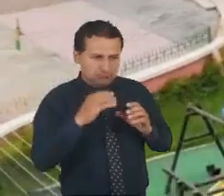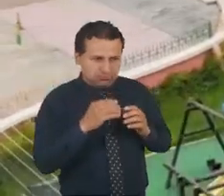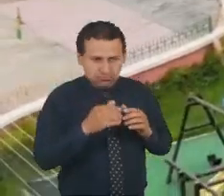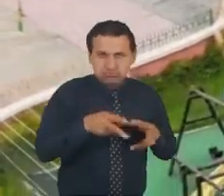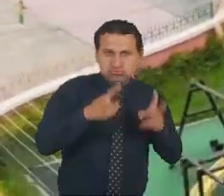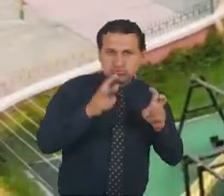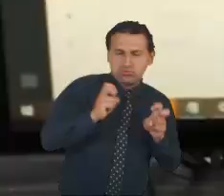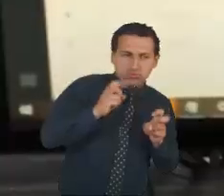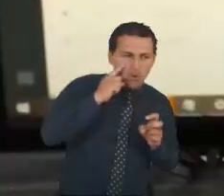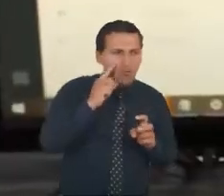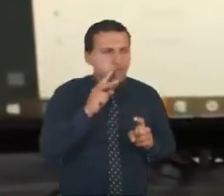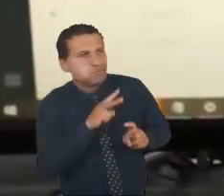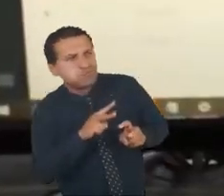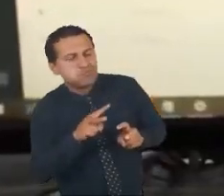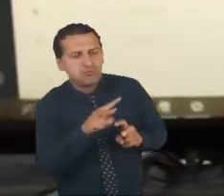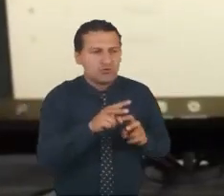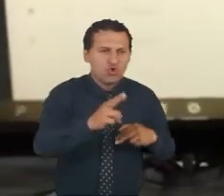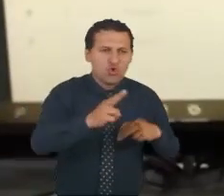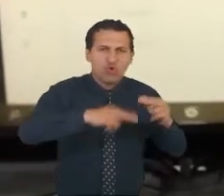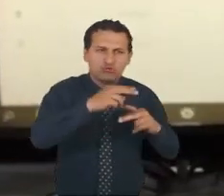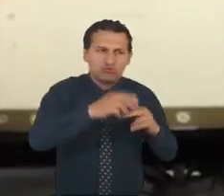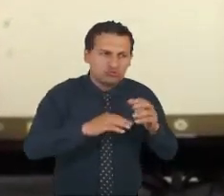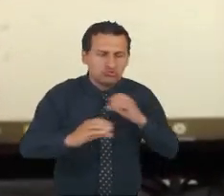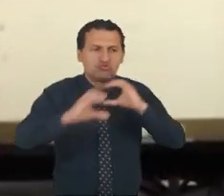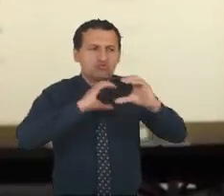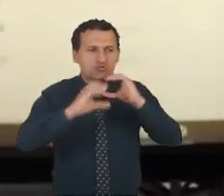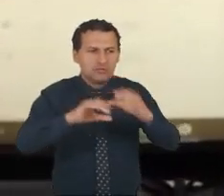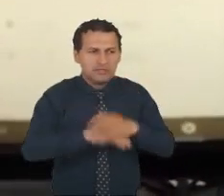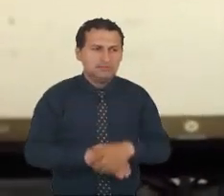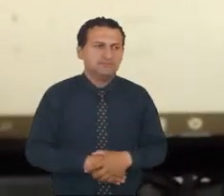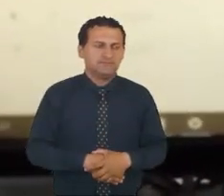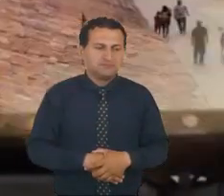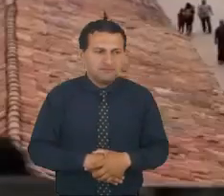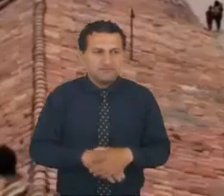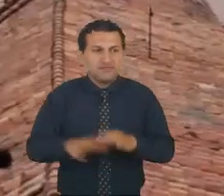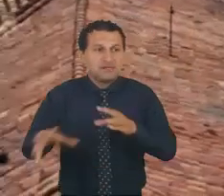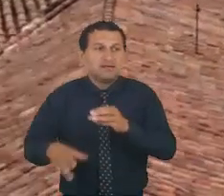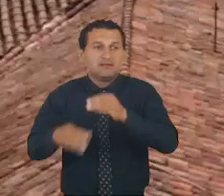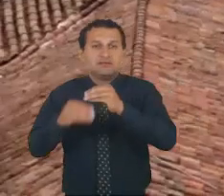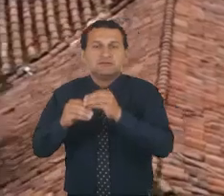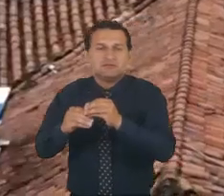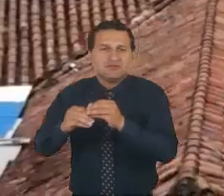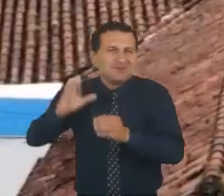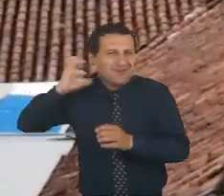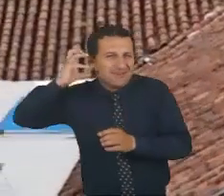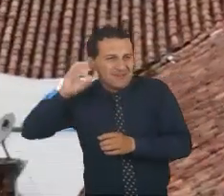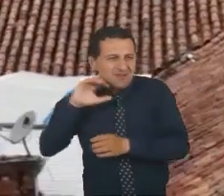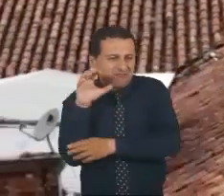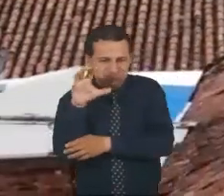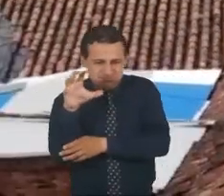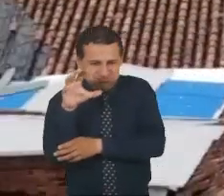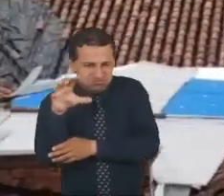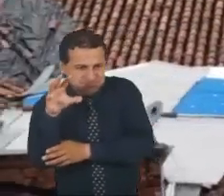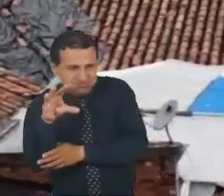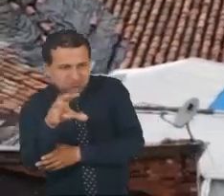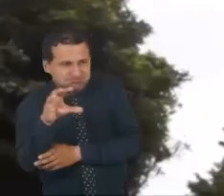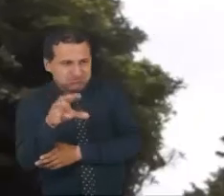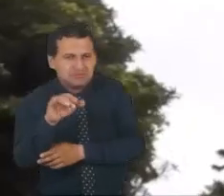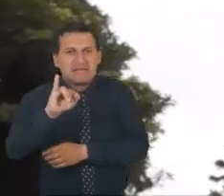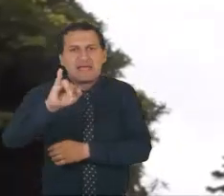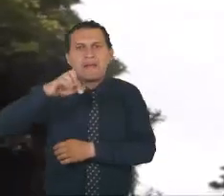seguridad y así la actualización de la central de emergencia, repotenciando 32 cámaras con nuevas pantallas de